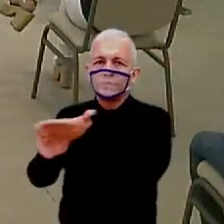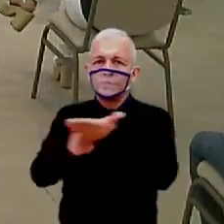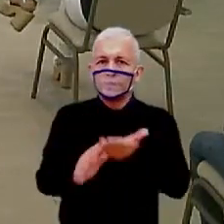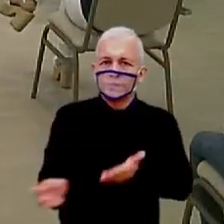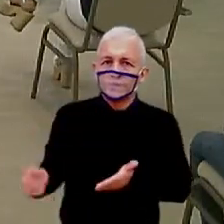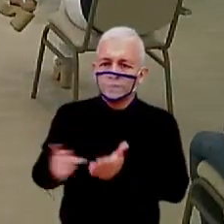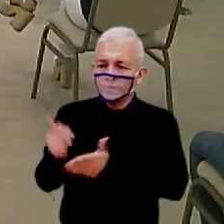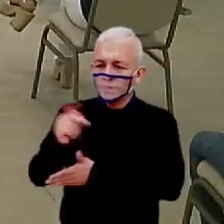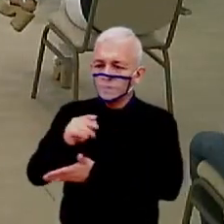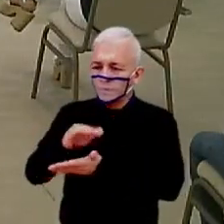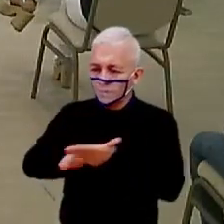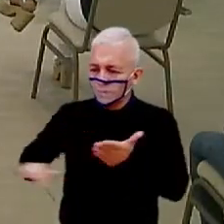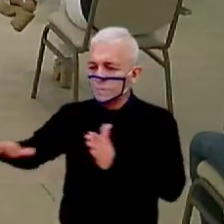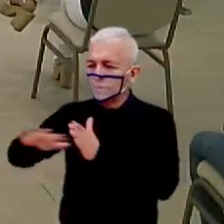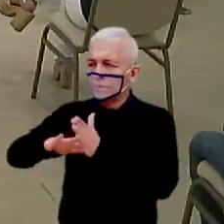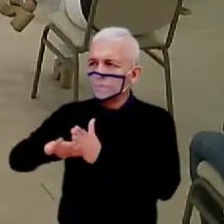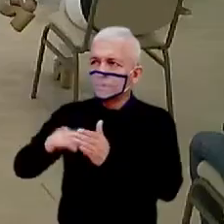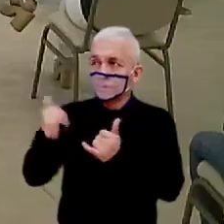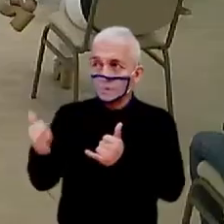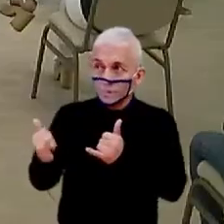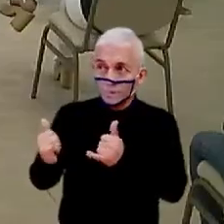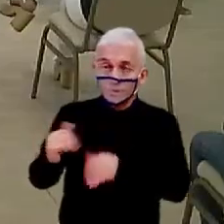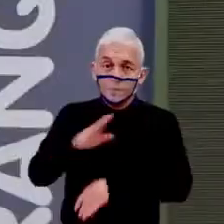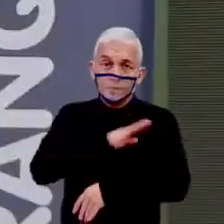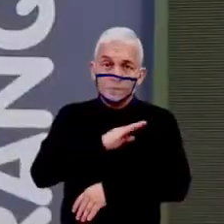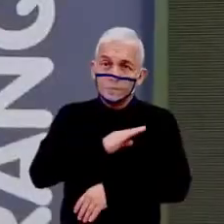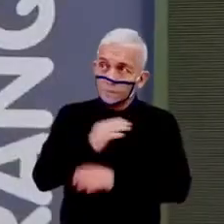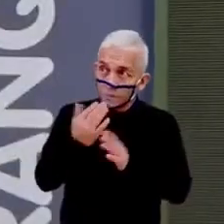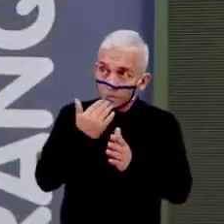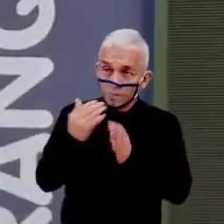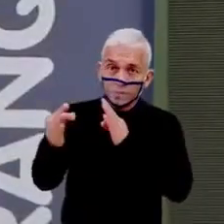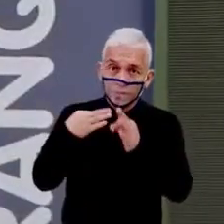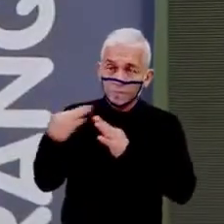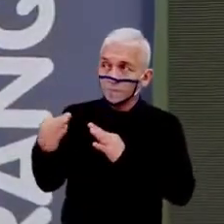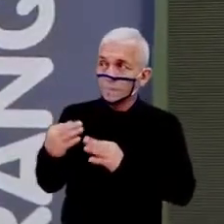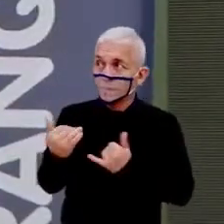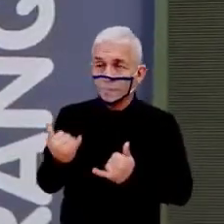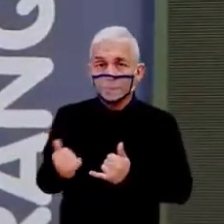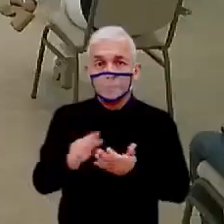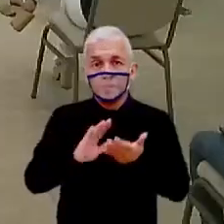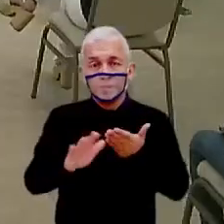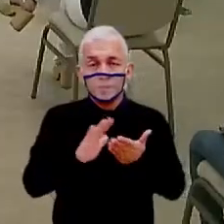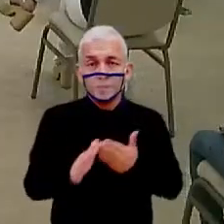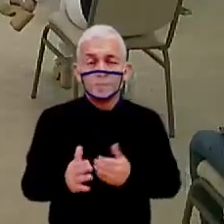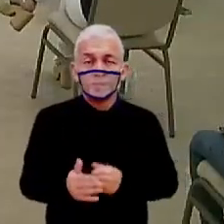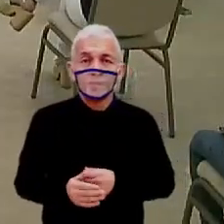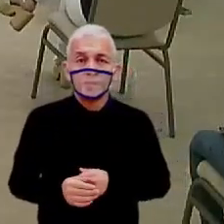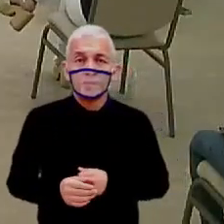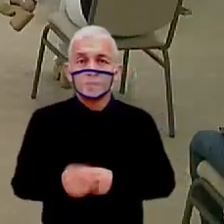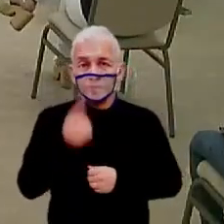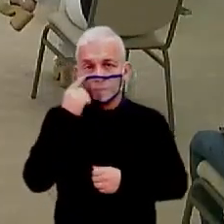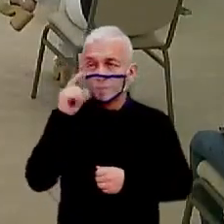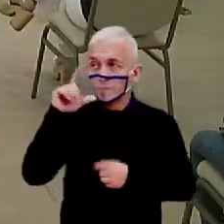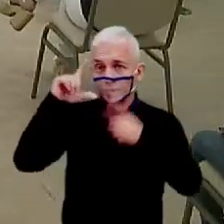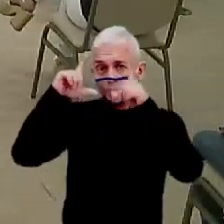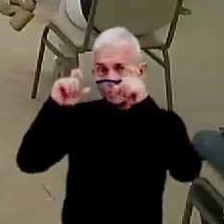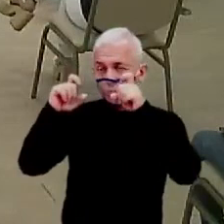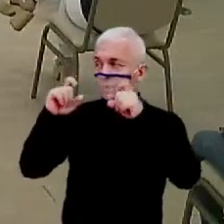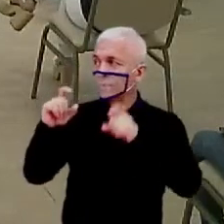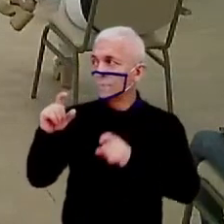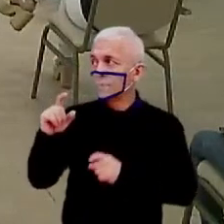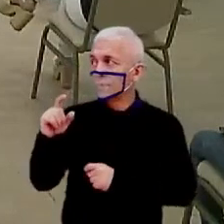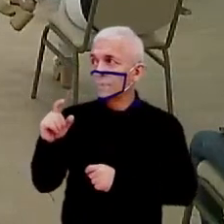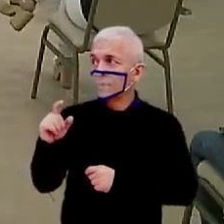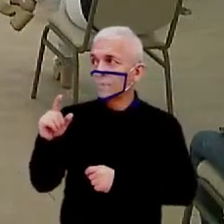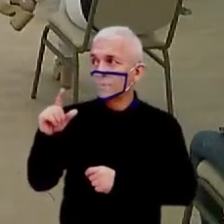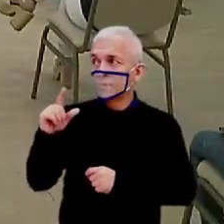Ciénaga de Mallorquín, como lo comentábamos y el alcalde nos los ilustraba ahorita. Sería bueno, perdón, a producción, que poncharan la imagen